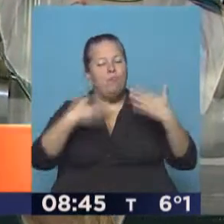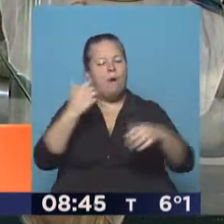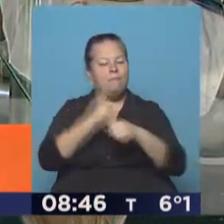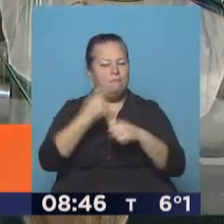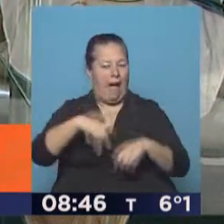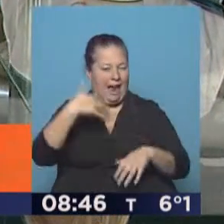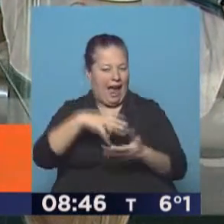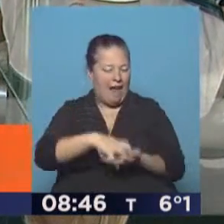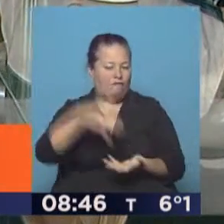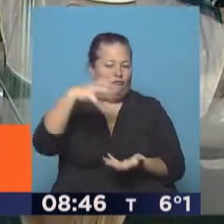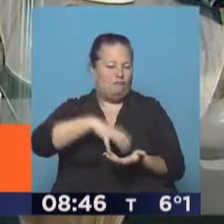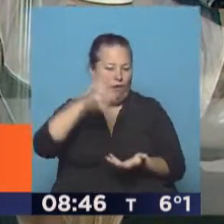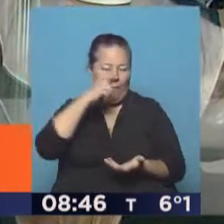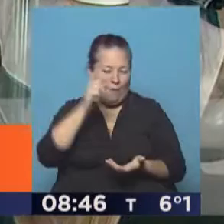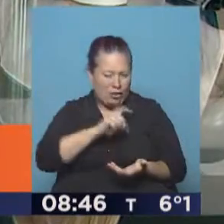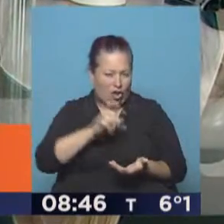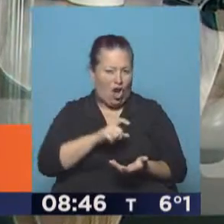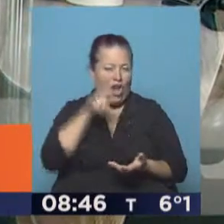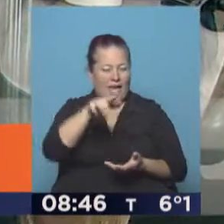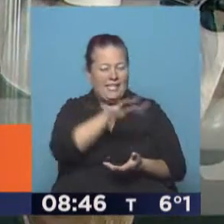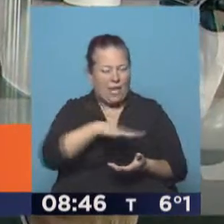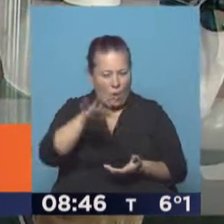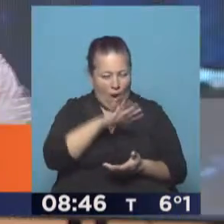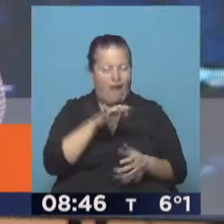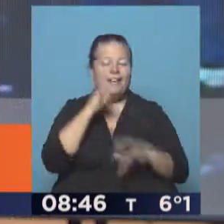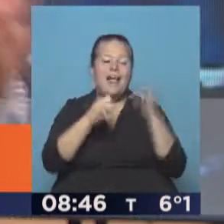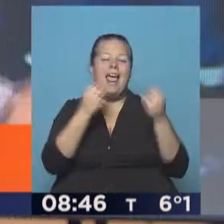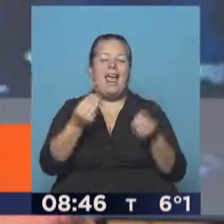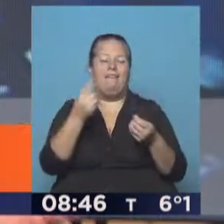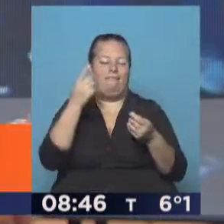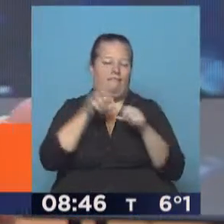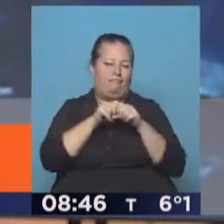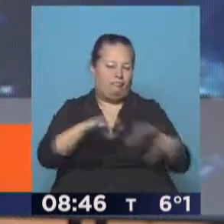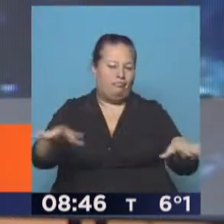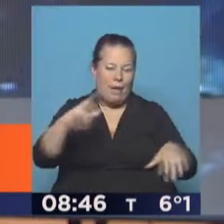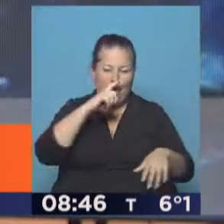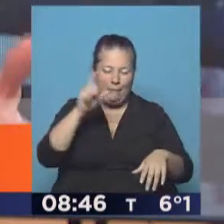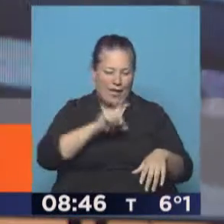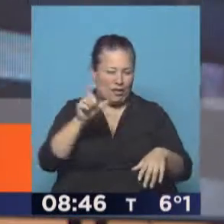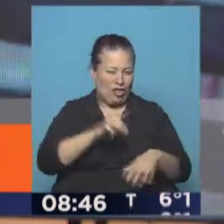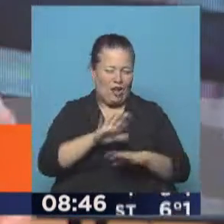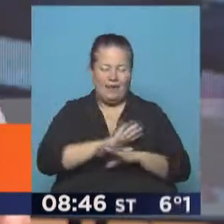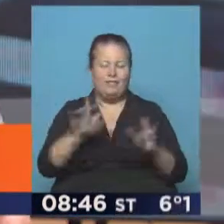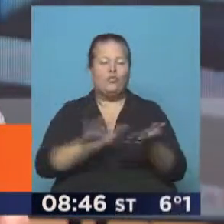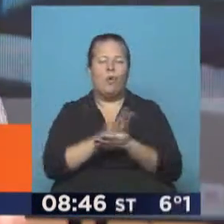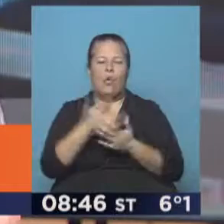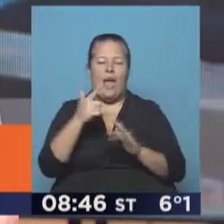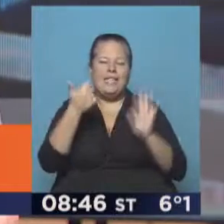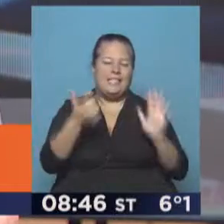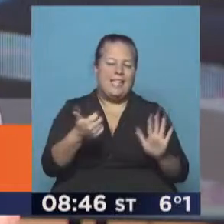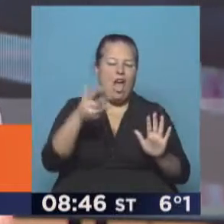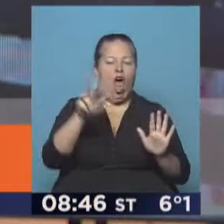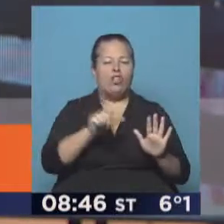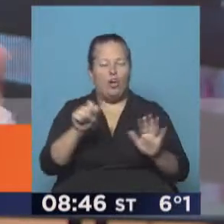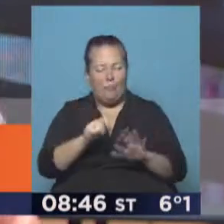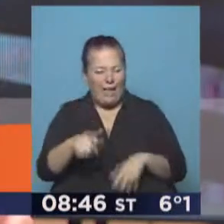cara la extracción del petróleo en esa zona. Correcto. Estamos hablando de que han habido derrames petroleros que han sido incontrolables por 6 y 8